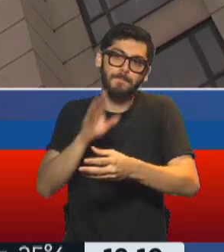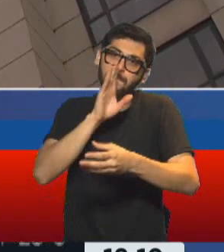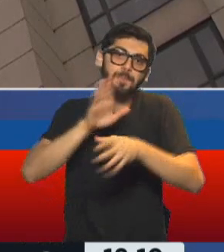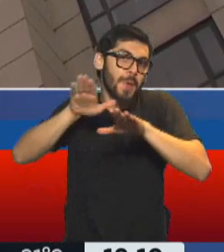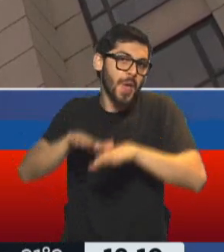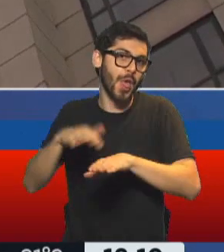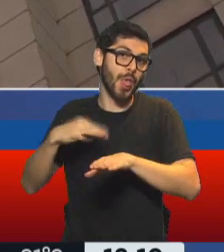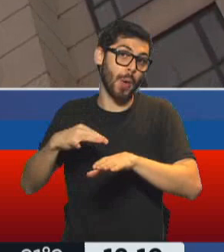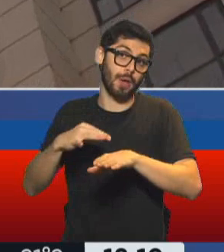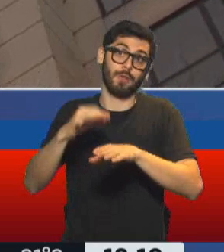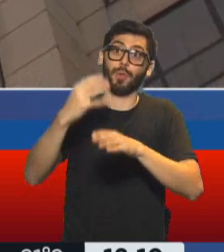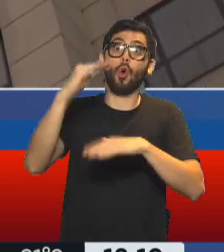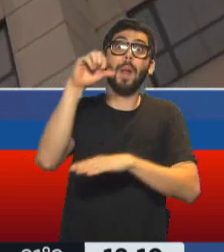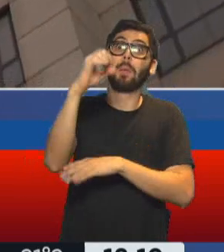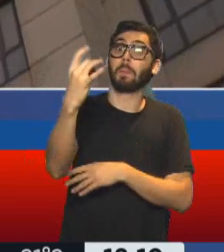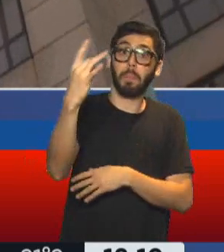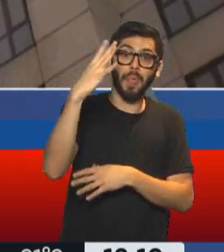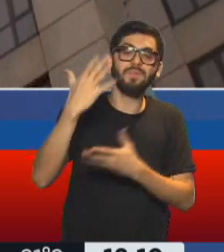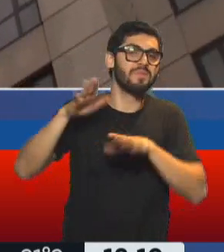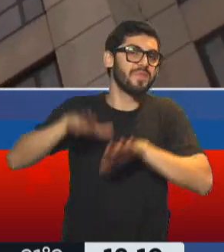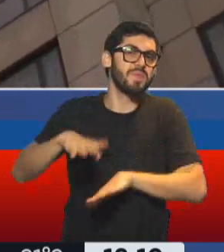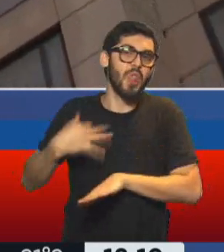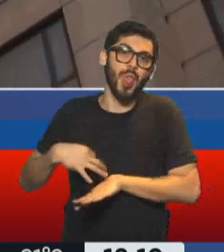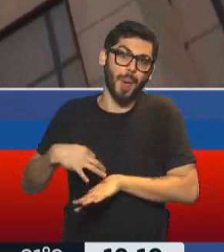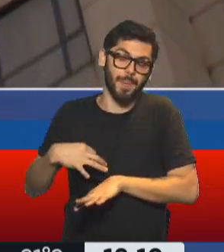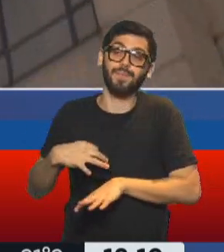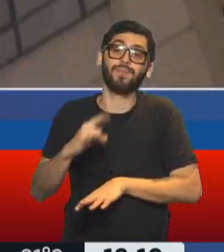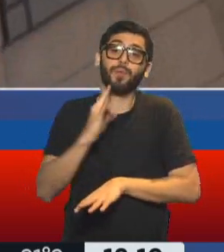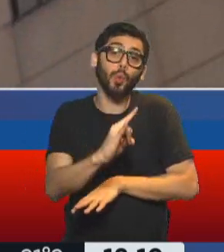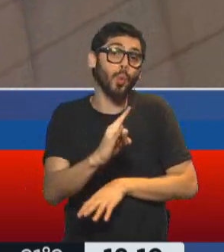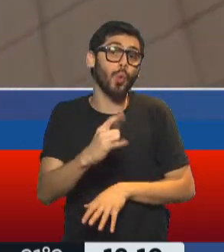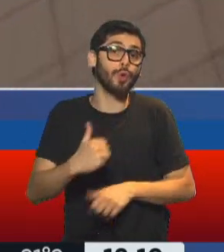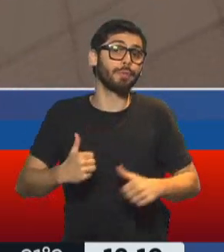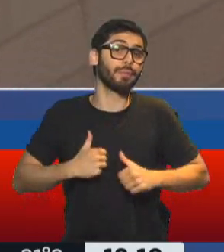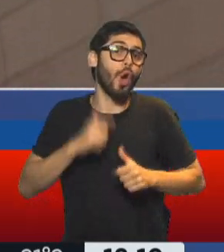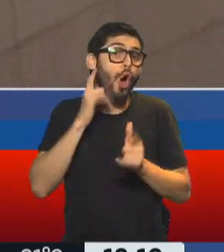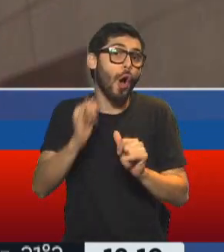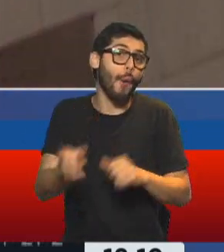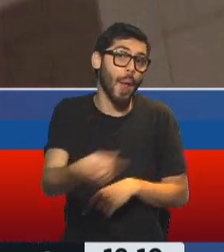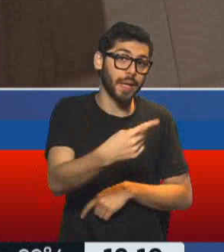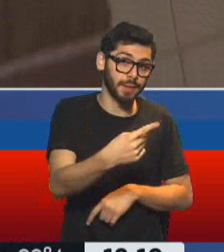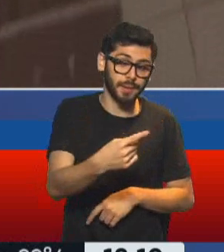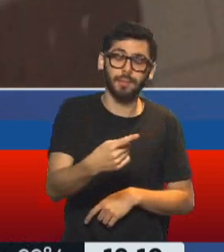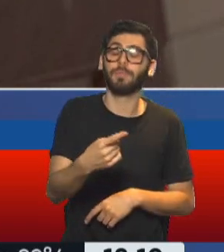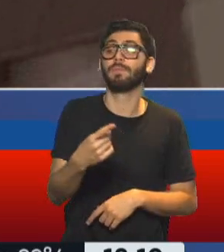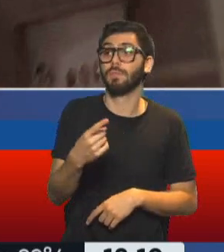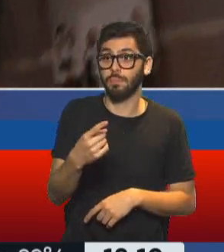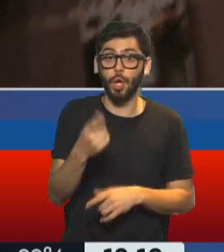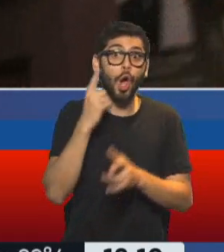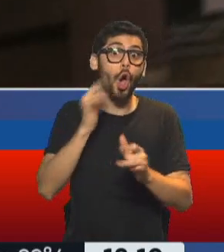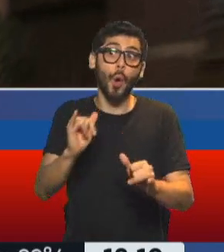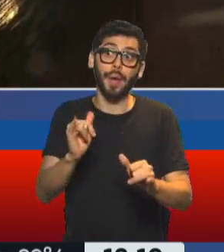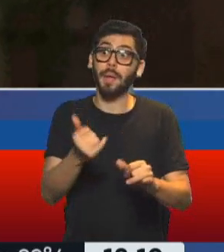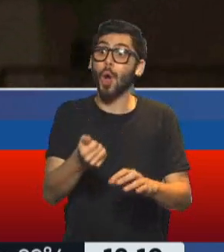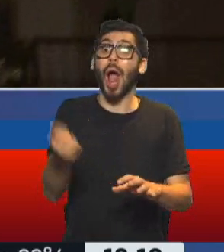Copa Libertadores de América y que lo van a tener que hacer con juveniles. Y desde los que estás hablando, muchos de ellos no debutaron en primera división, son